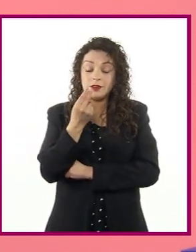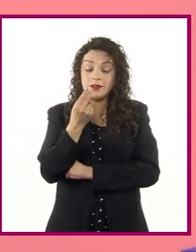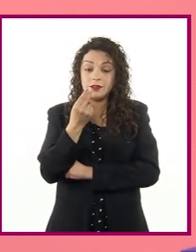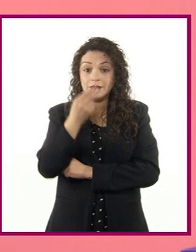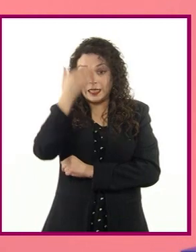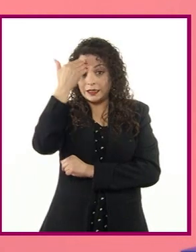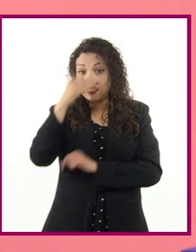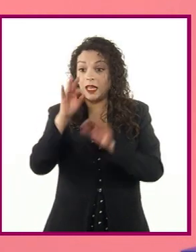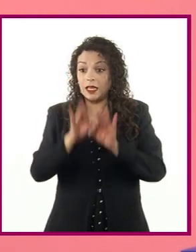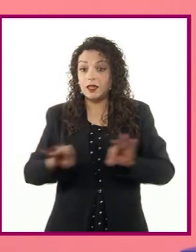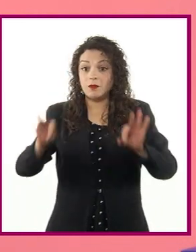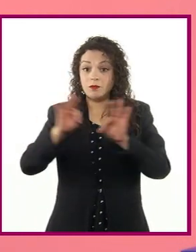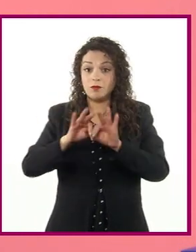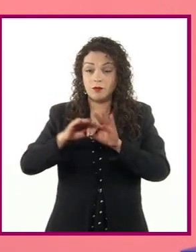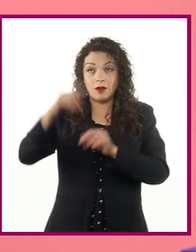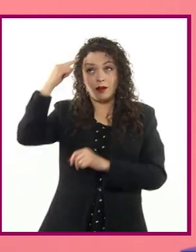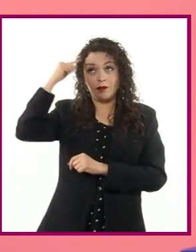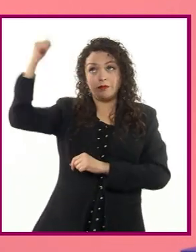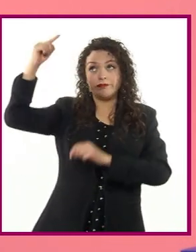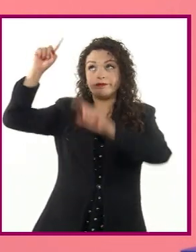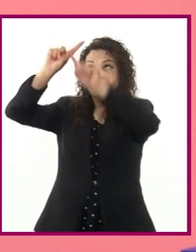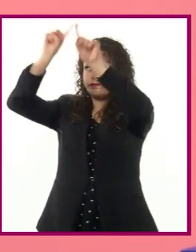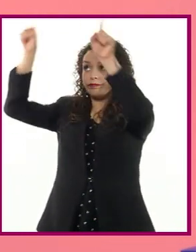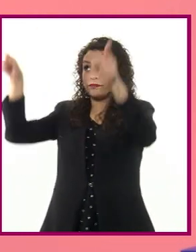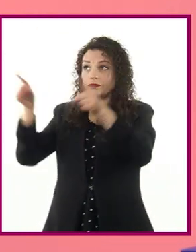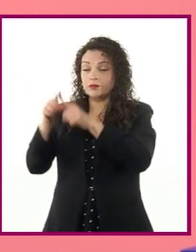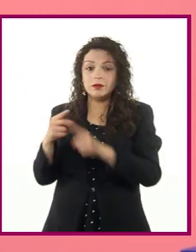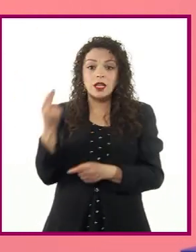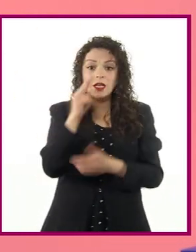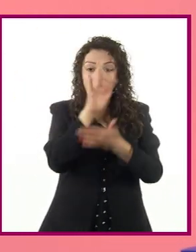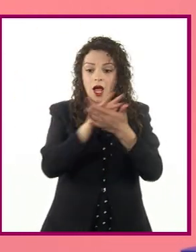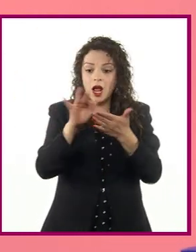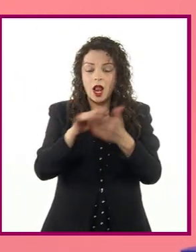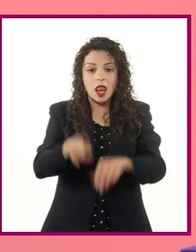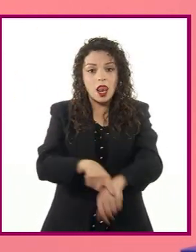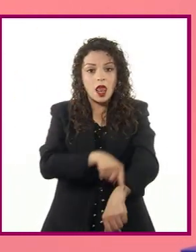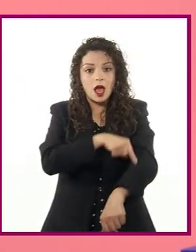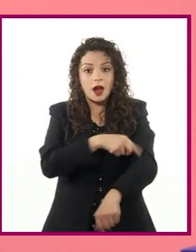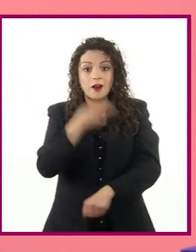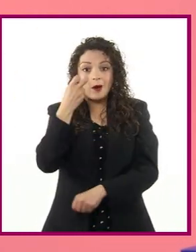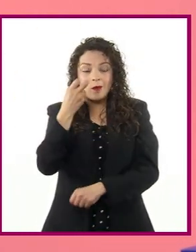texto largo y es entonces cuando se dan cuenta que la viñeta